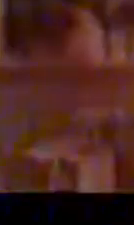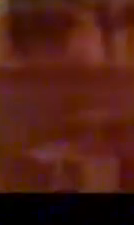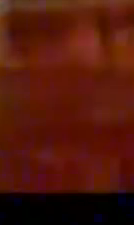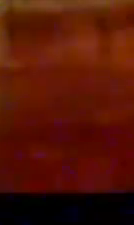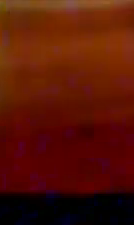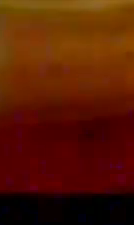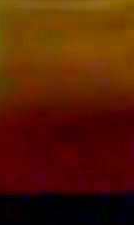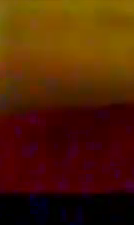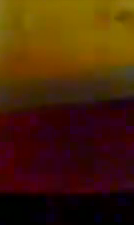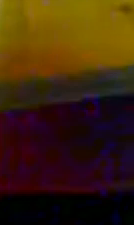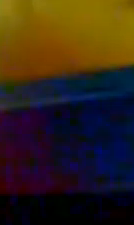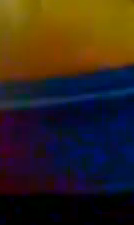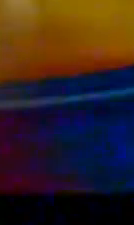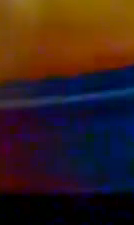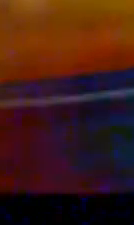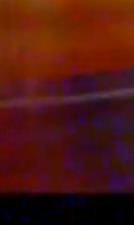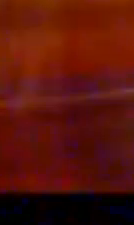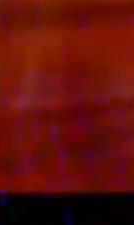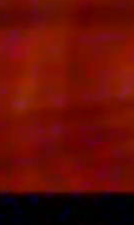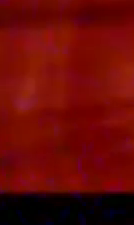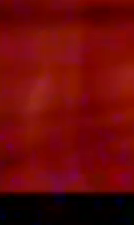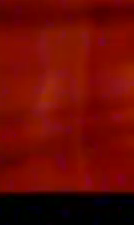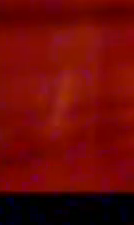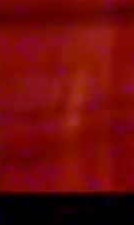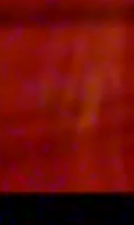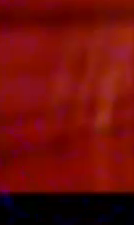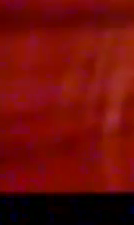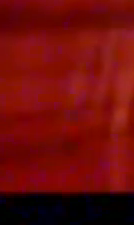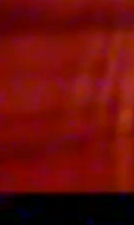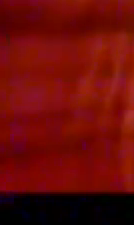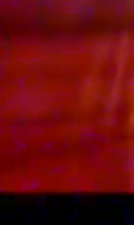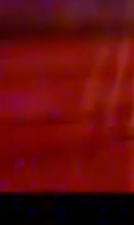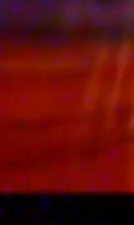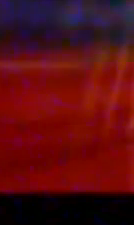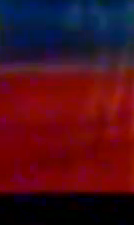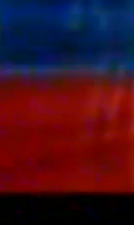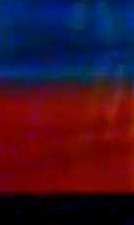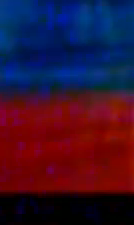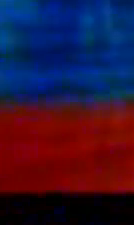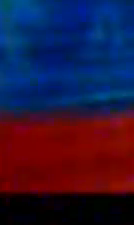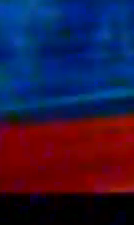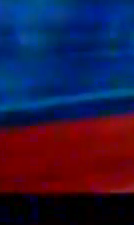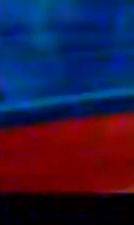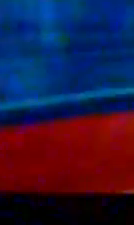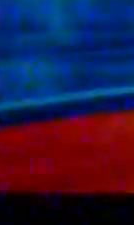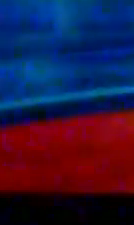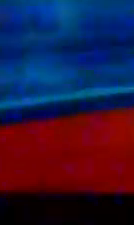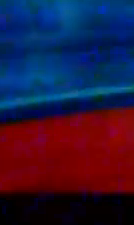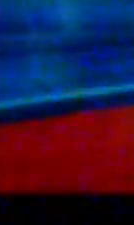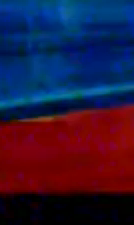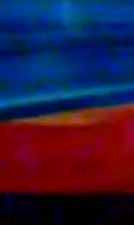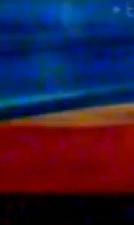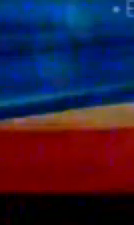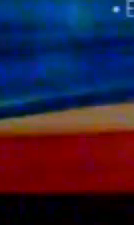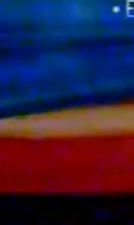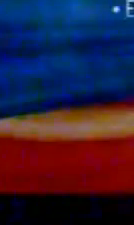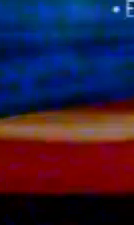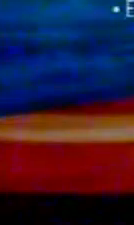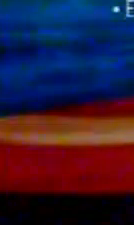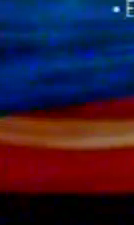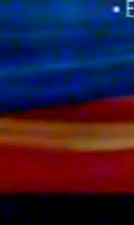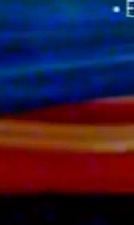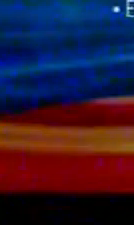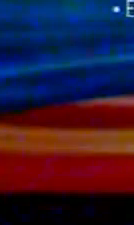reforma tributaria favorece al emprendedor. Ahora las declaraciones del IVA e ICE serán semestrales. Eliminamos el anticipo al impuesto